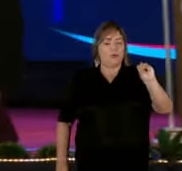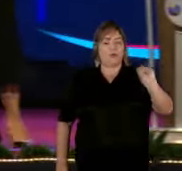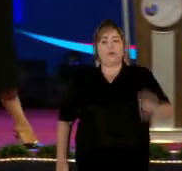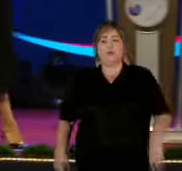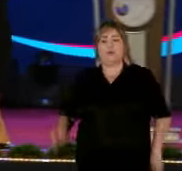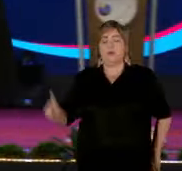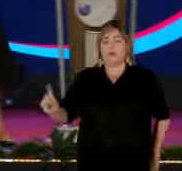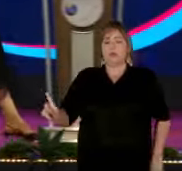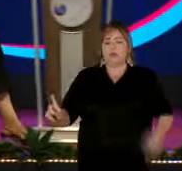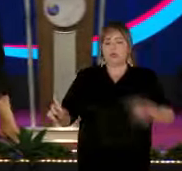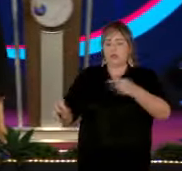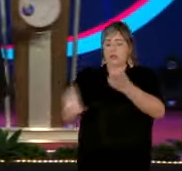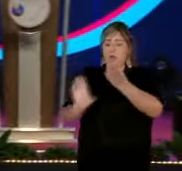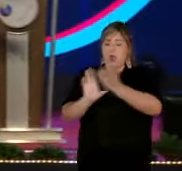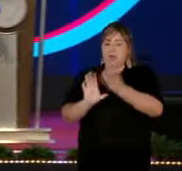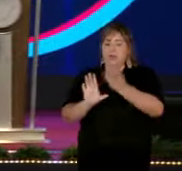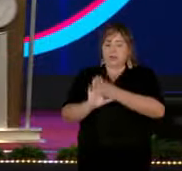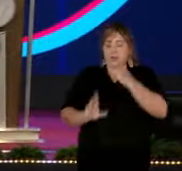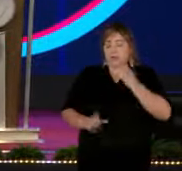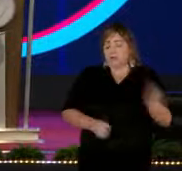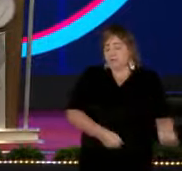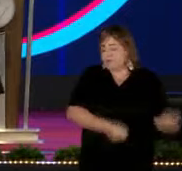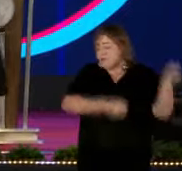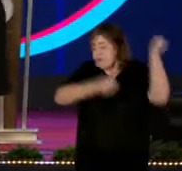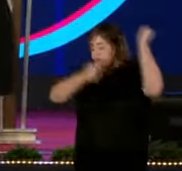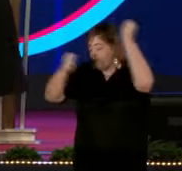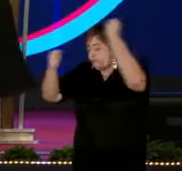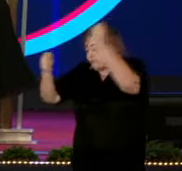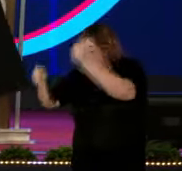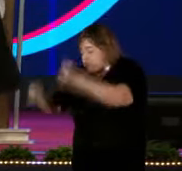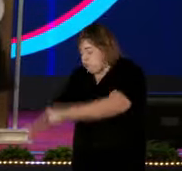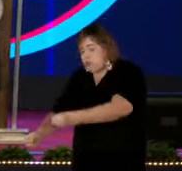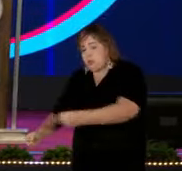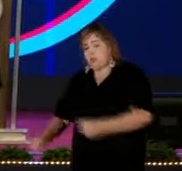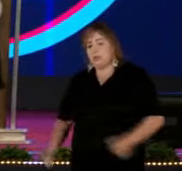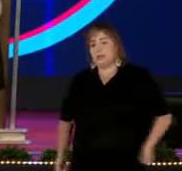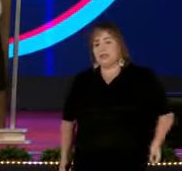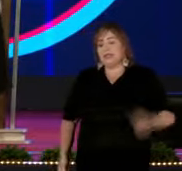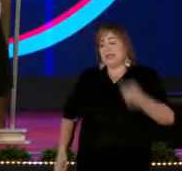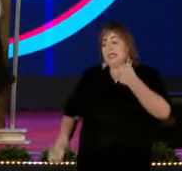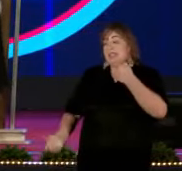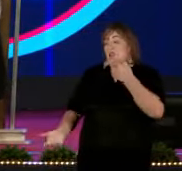Y como molestaba, hicieron el hoyo y metieron al burro. ¿Y sabe qué hacía el burro?